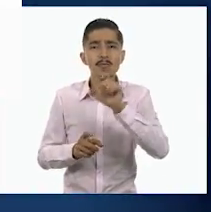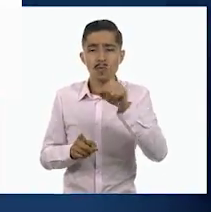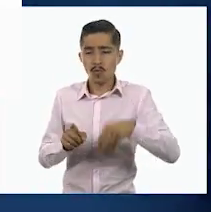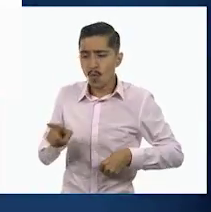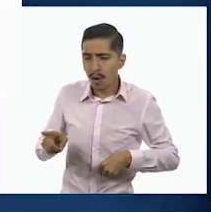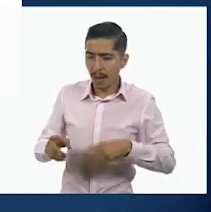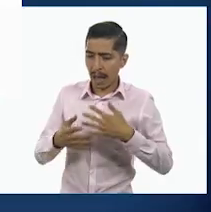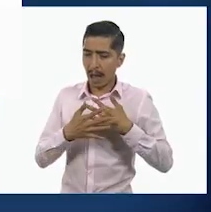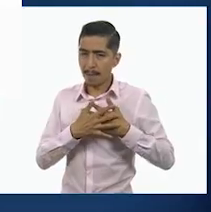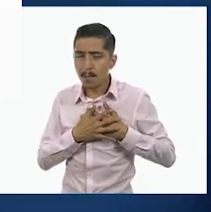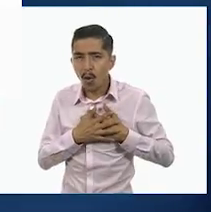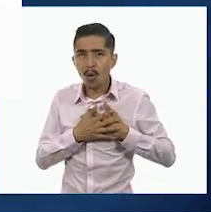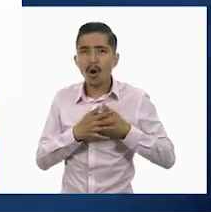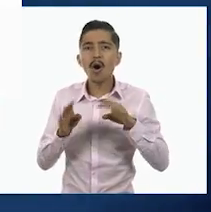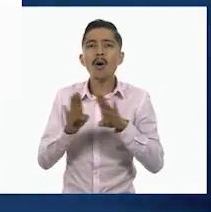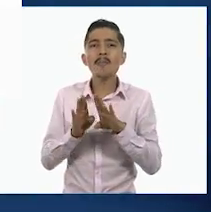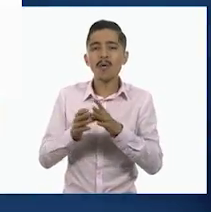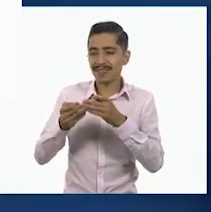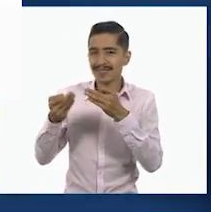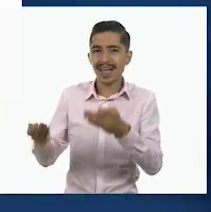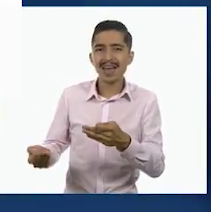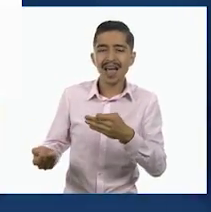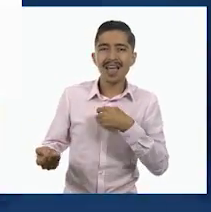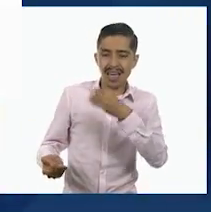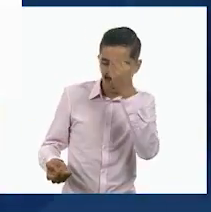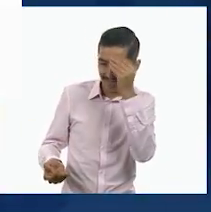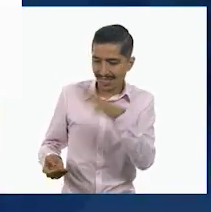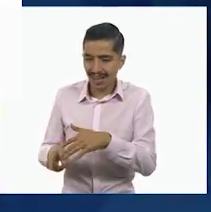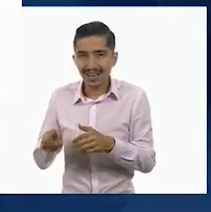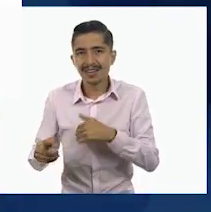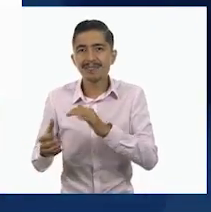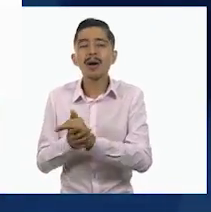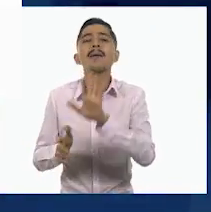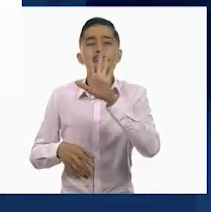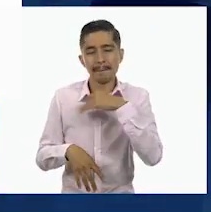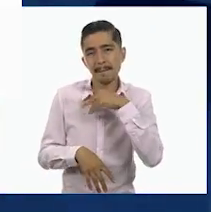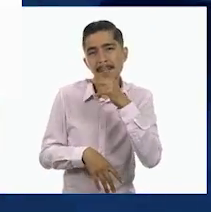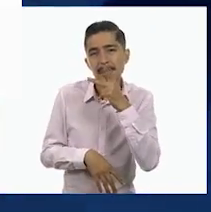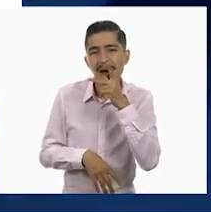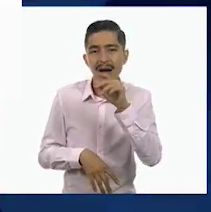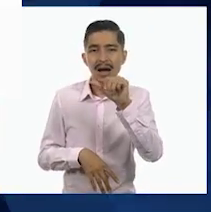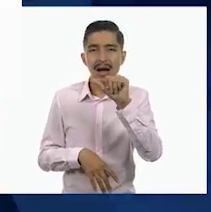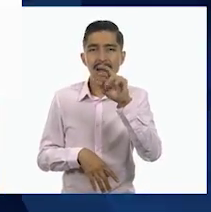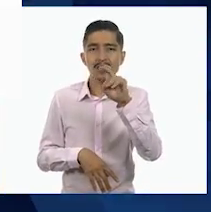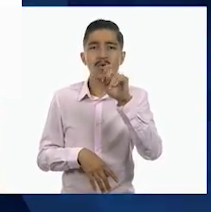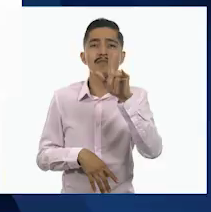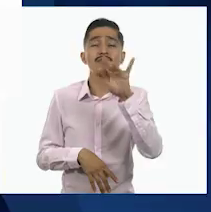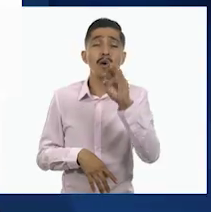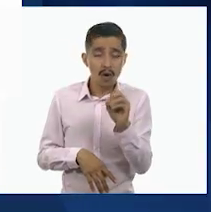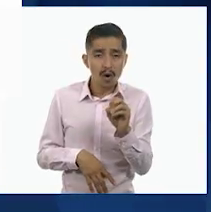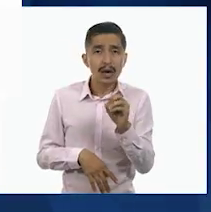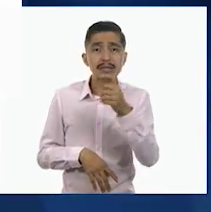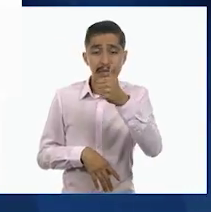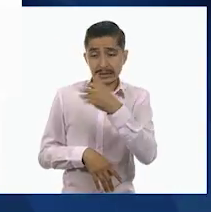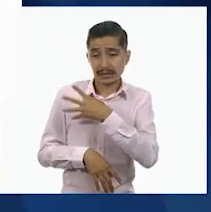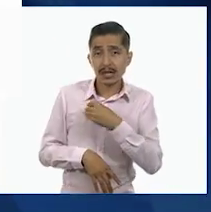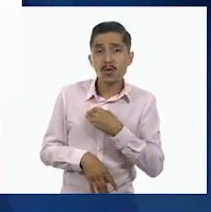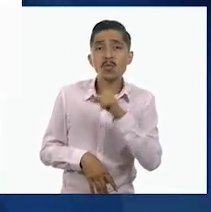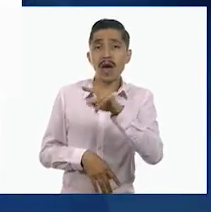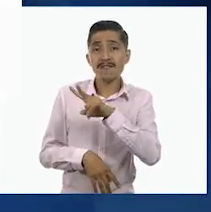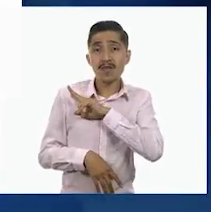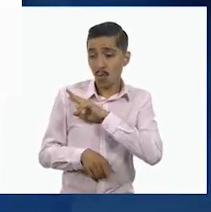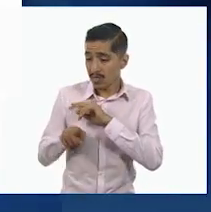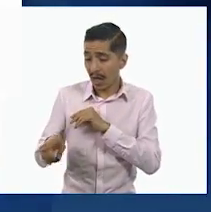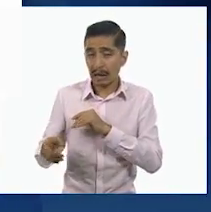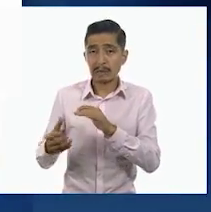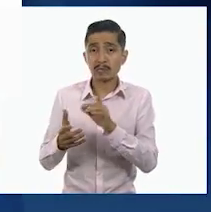gran amor dejaron en la tierra. Y Arnulfo Morales, mi padre, había dejado aquí a 6 hijos y a una viuda, y